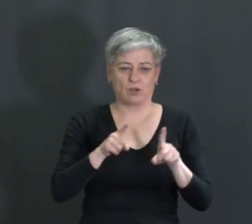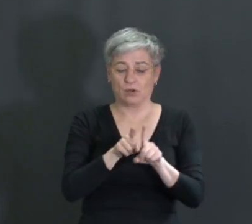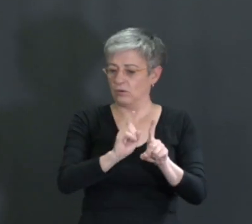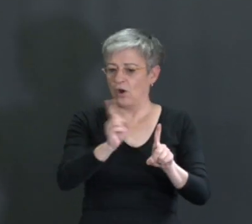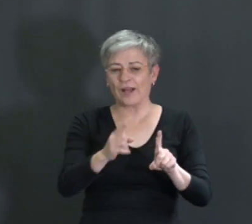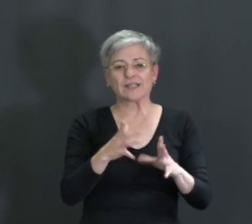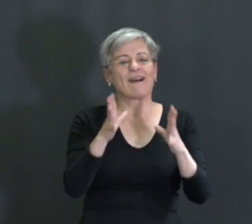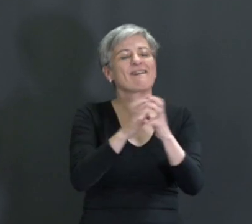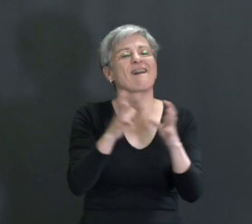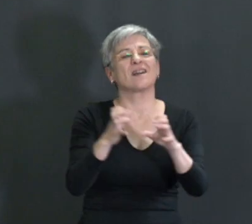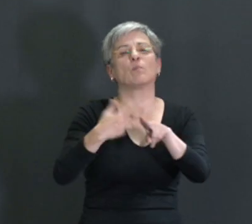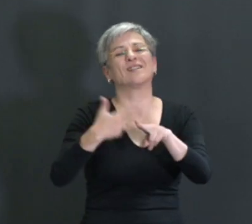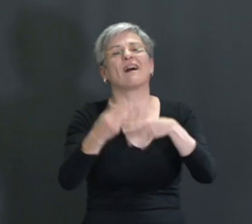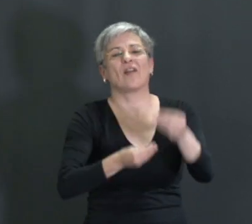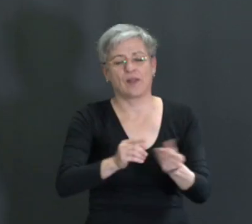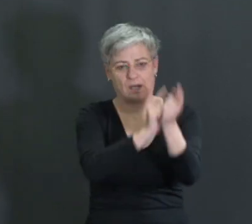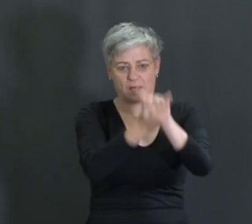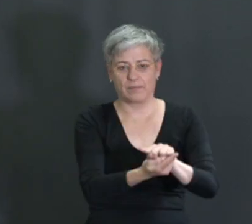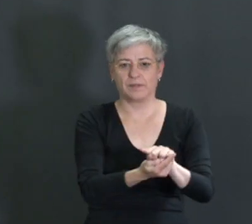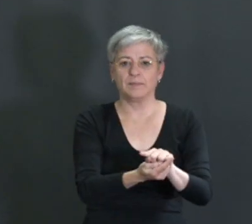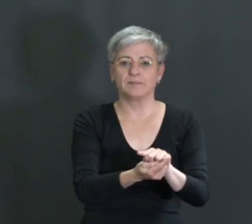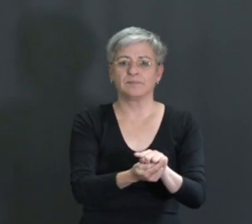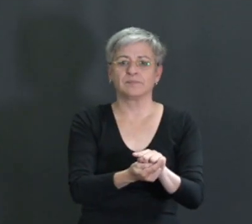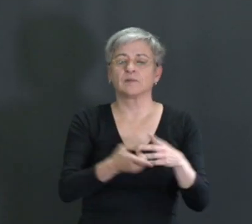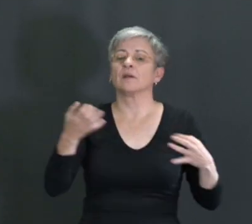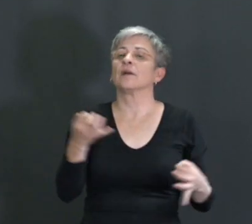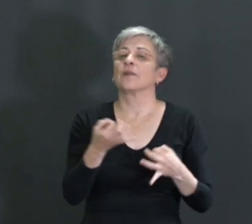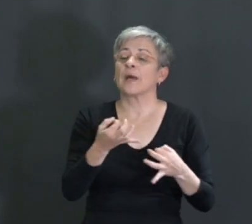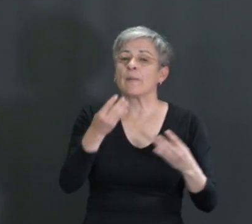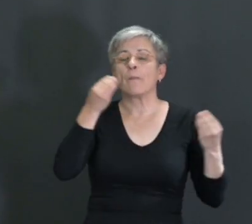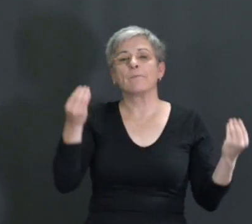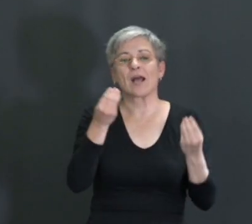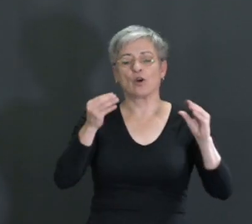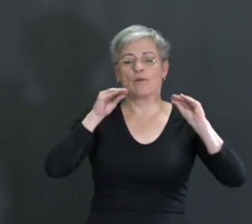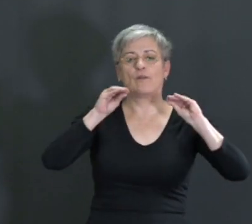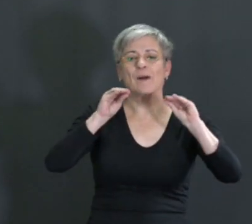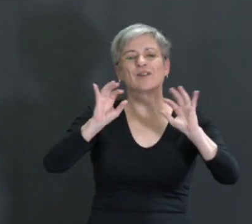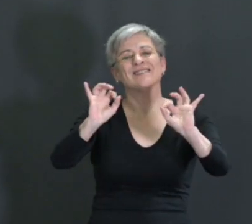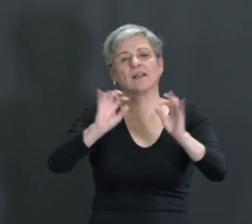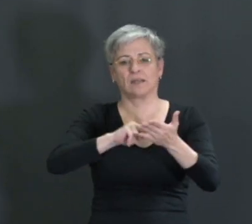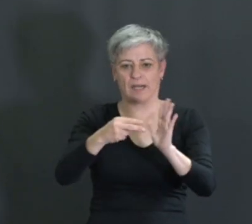ganas políticas de hacerlo. Tenemos que mejorar la formación de técnicos